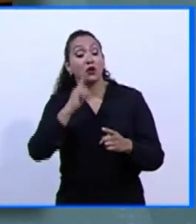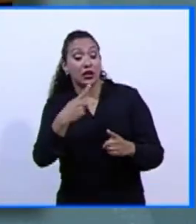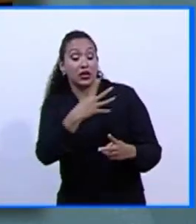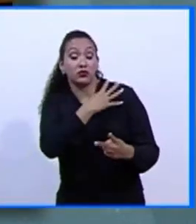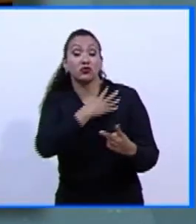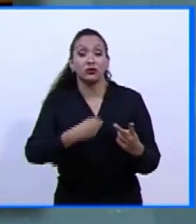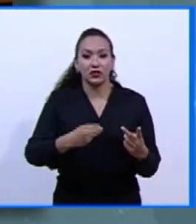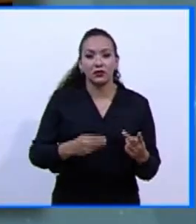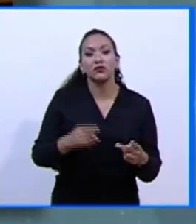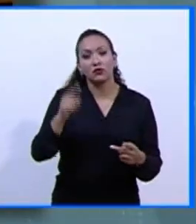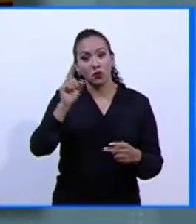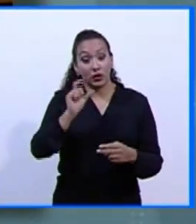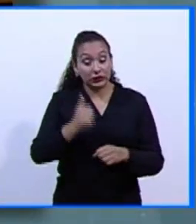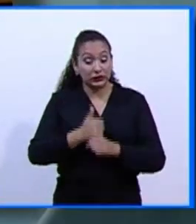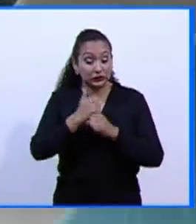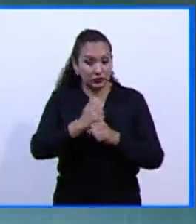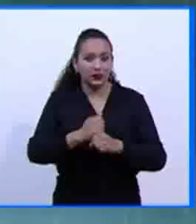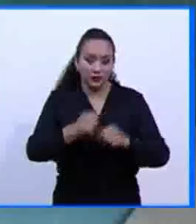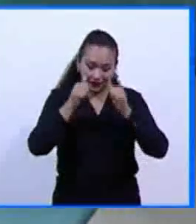en situación de violencia.